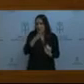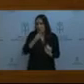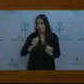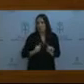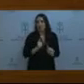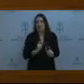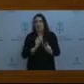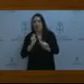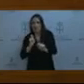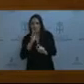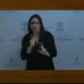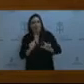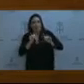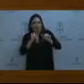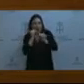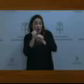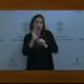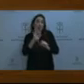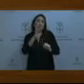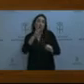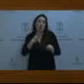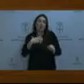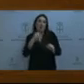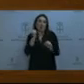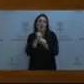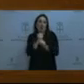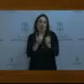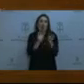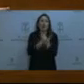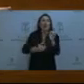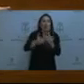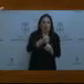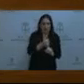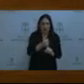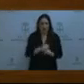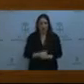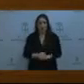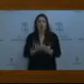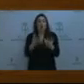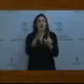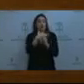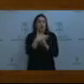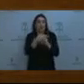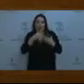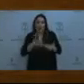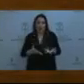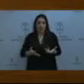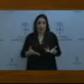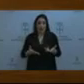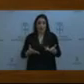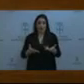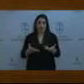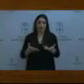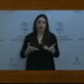sus trabajos o para poder reengancharse al trabajo. Y la actual situación en la que estamos viviendo,